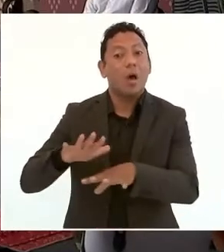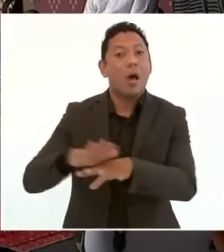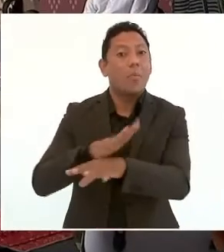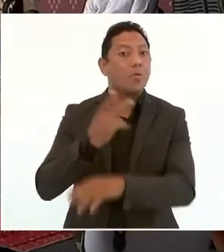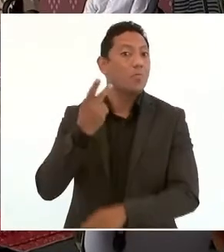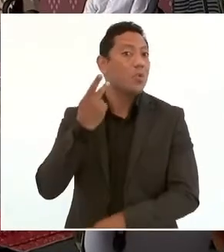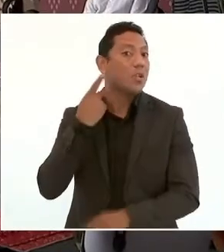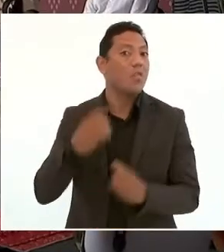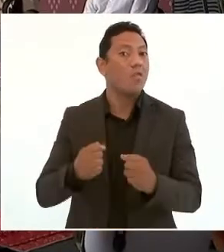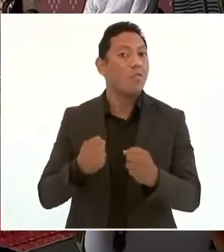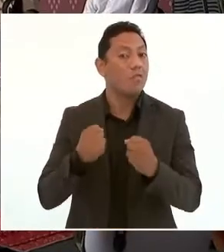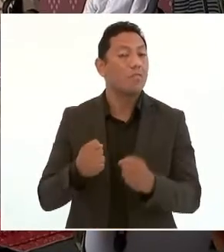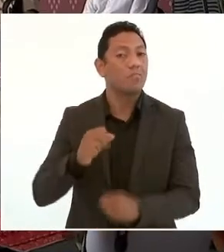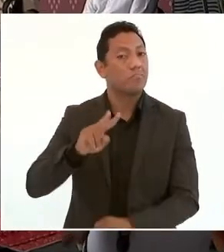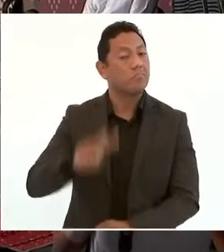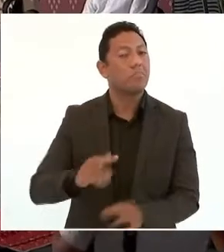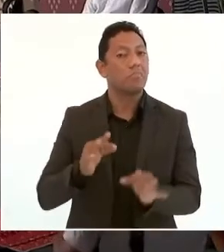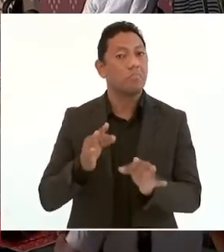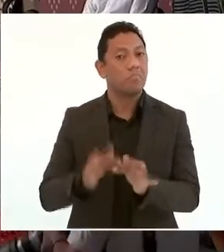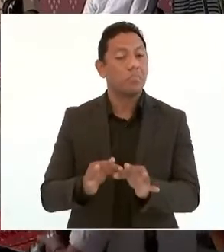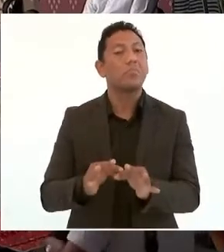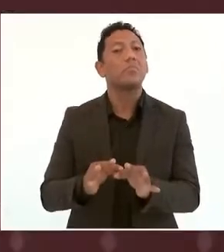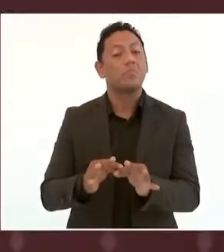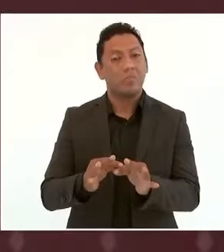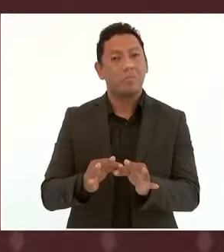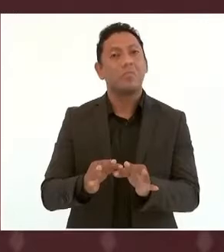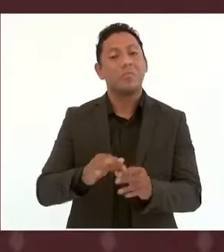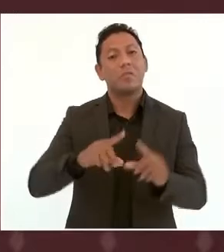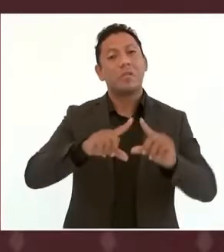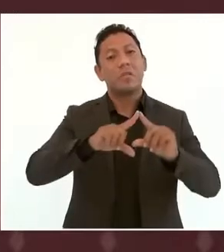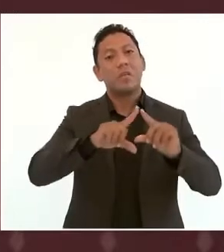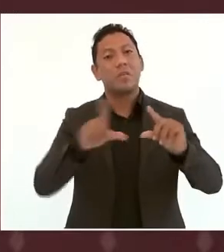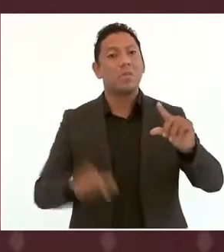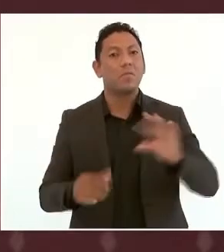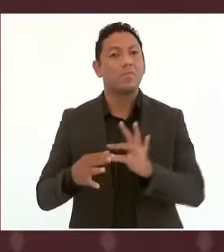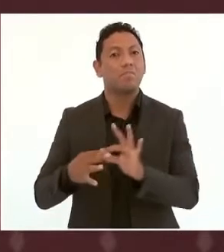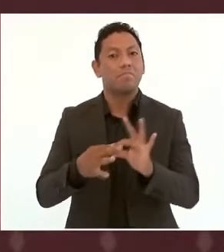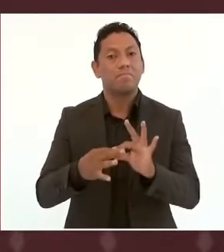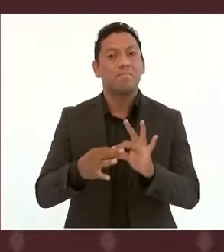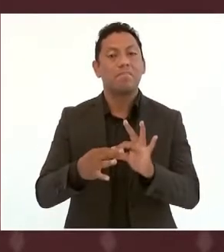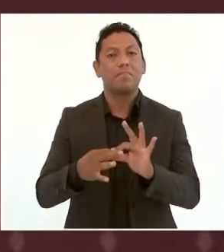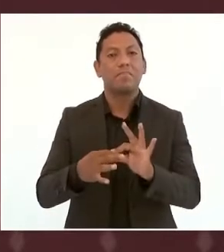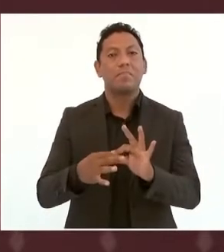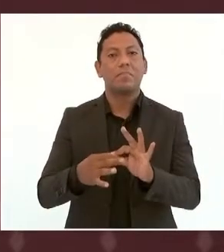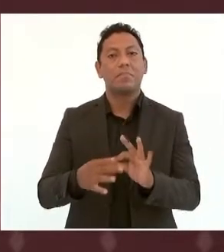políticas consumadas en nuestro querido México.